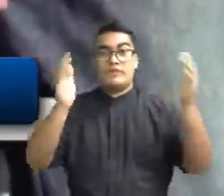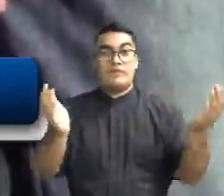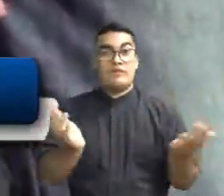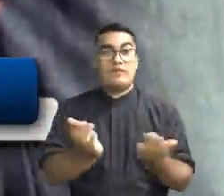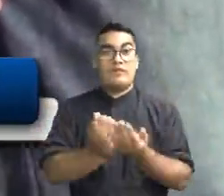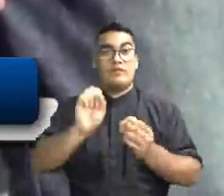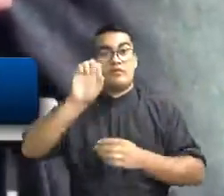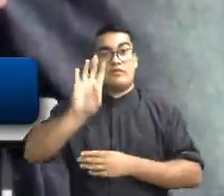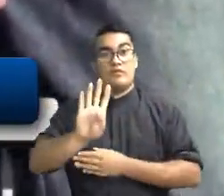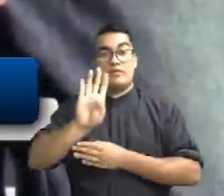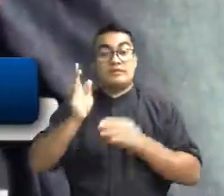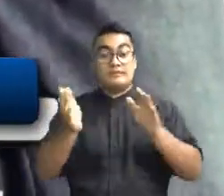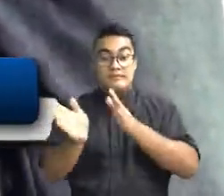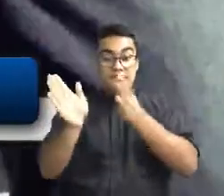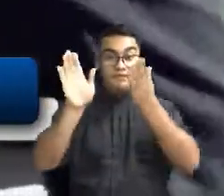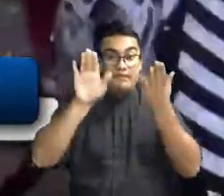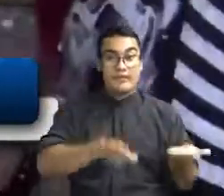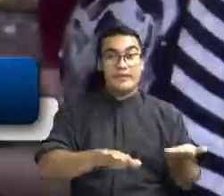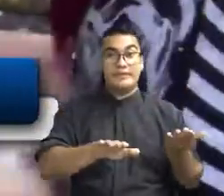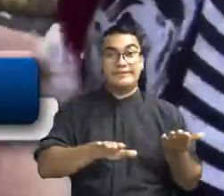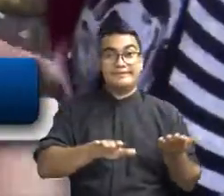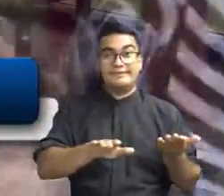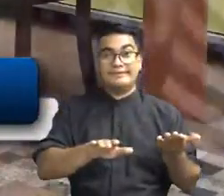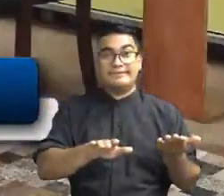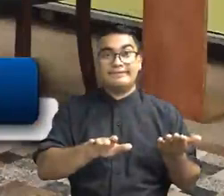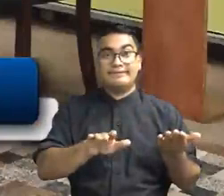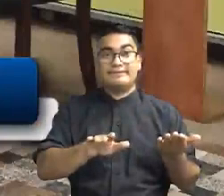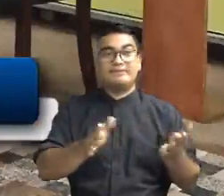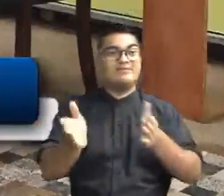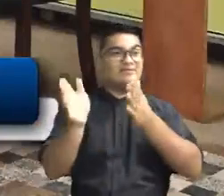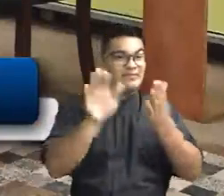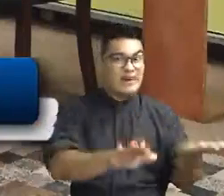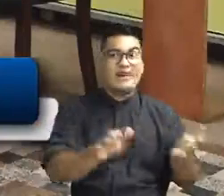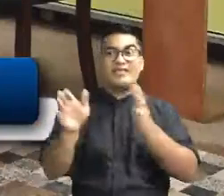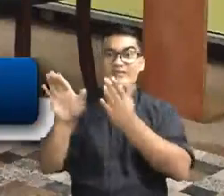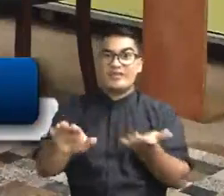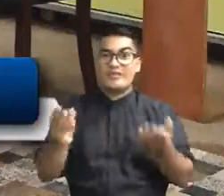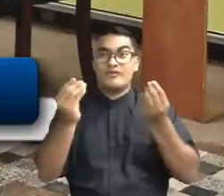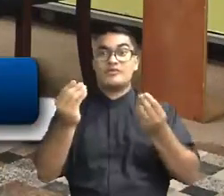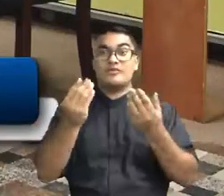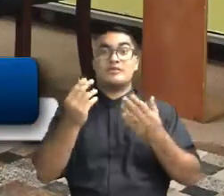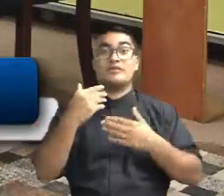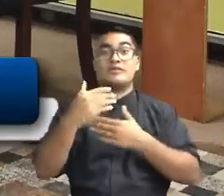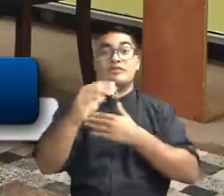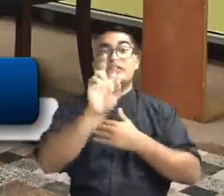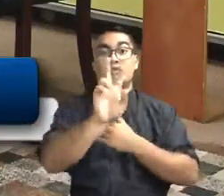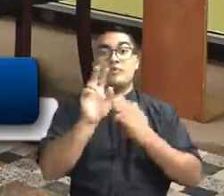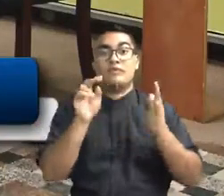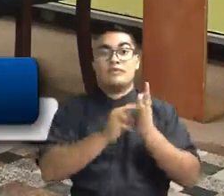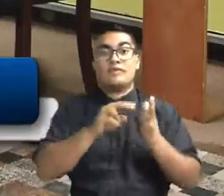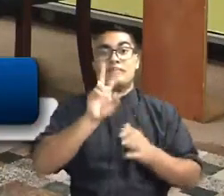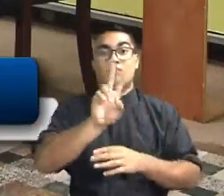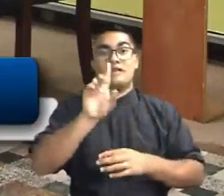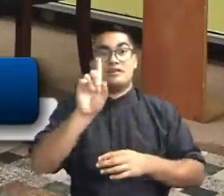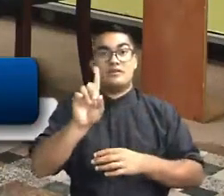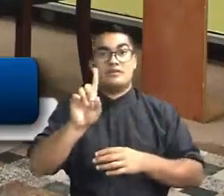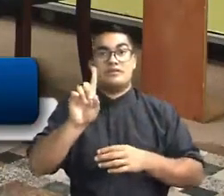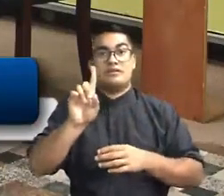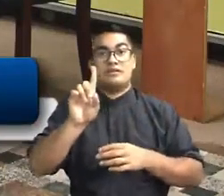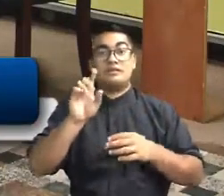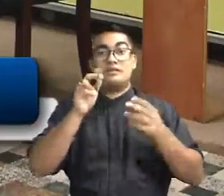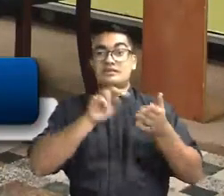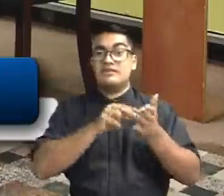causa de mortalidad. Incluso ya para el año 2021 se va a considerar la tercera causa de